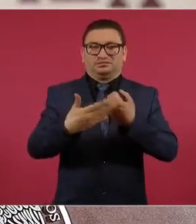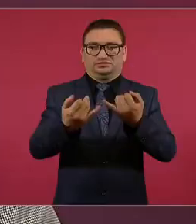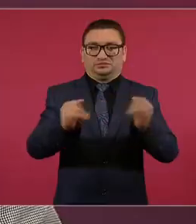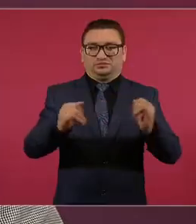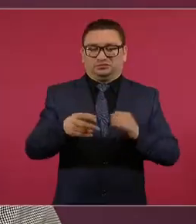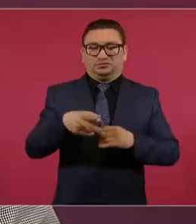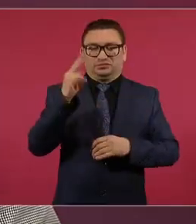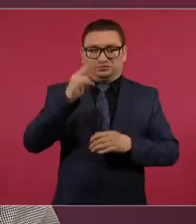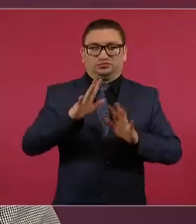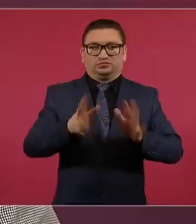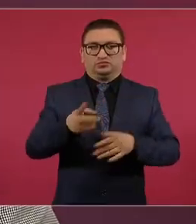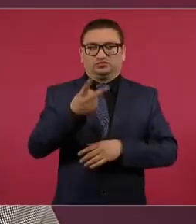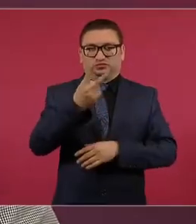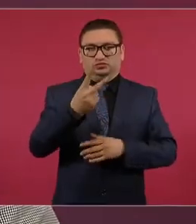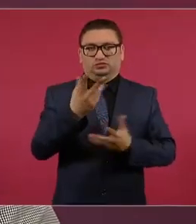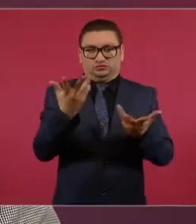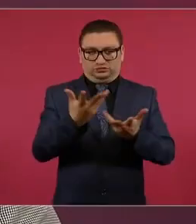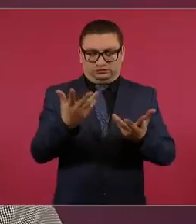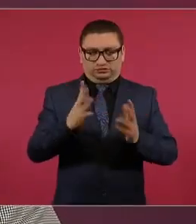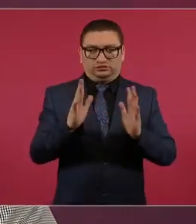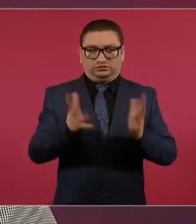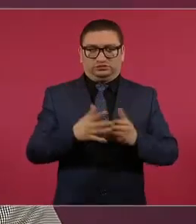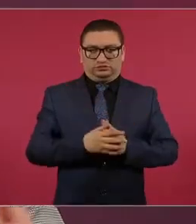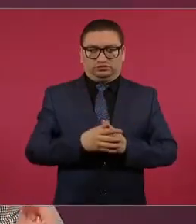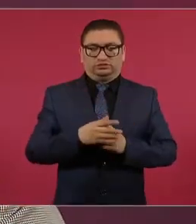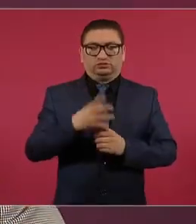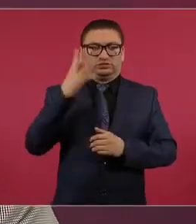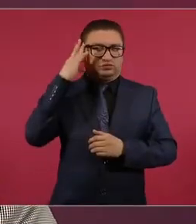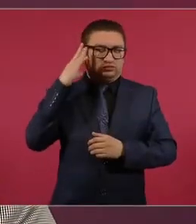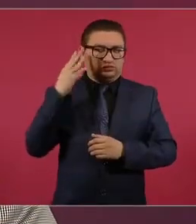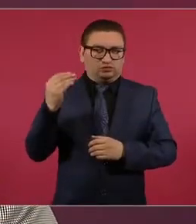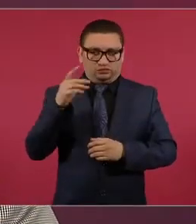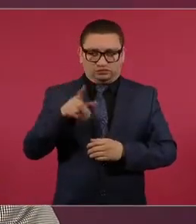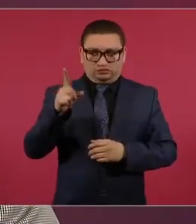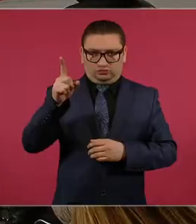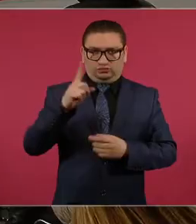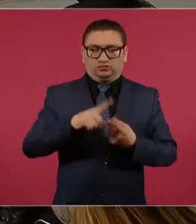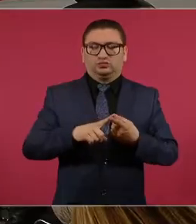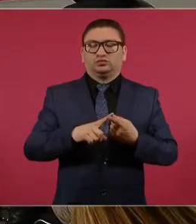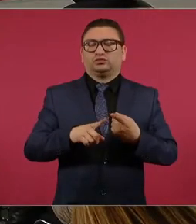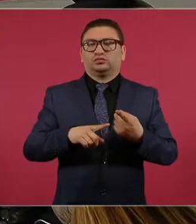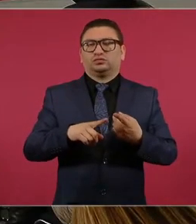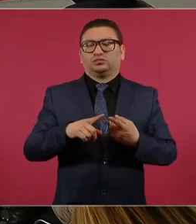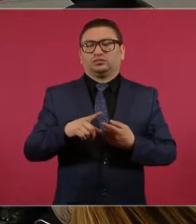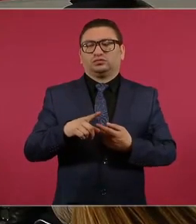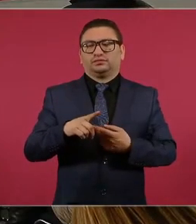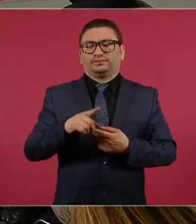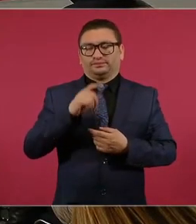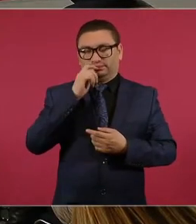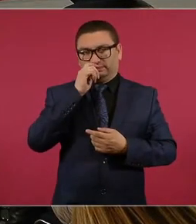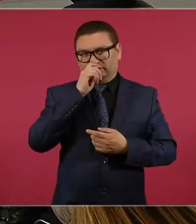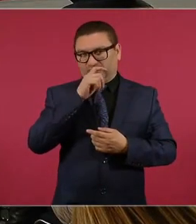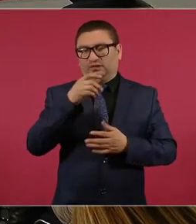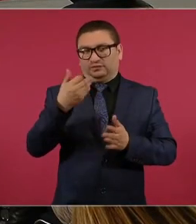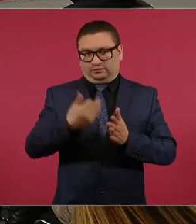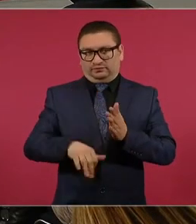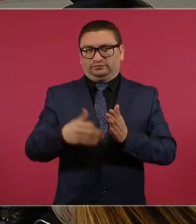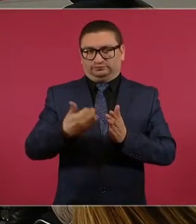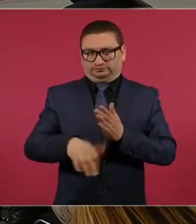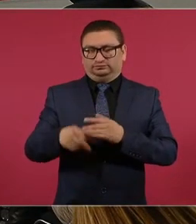dos que ya se hicieron está el de Colima está uno de los que estaba